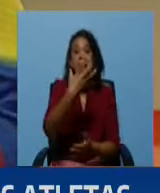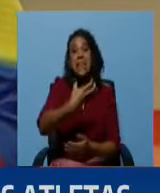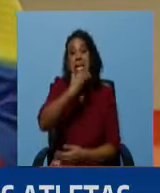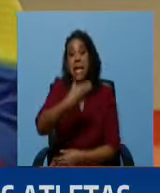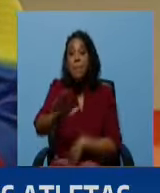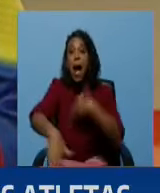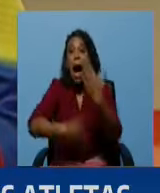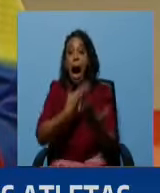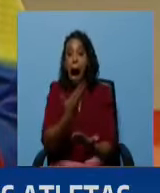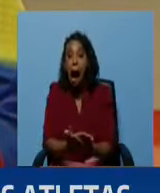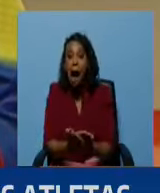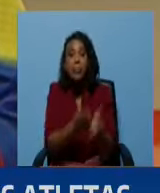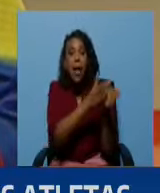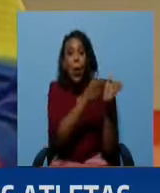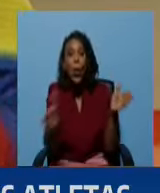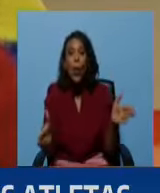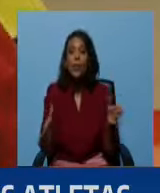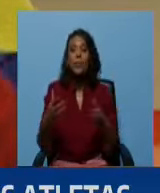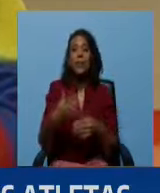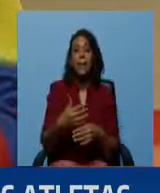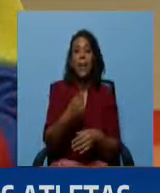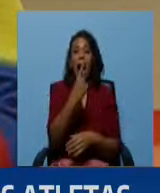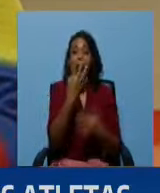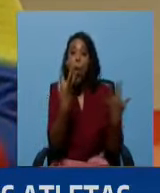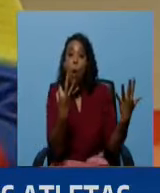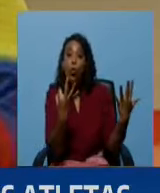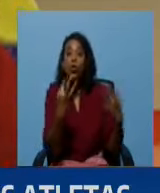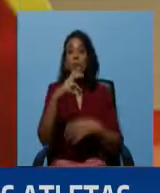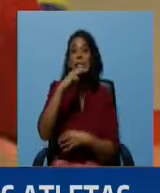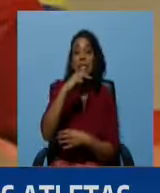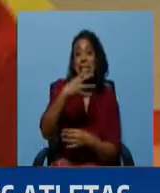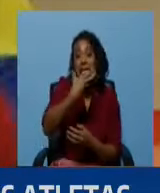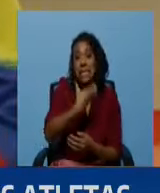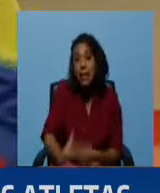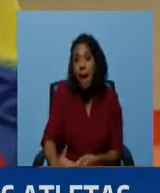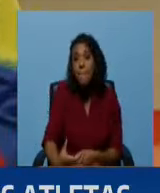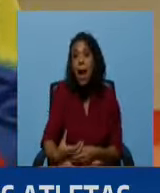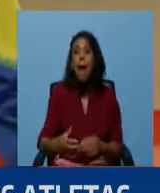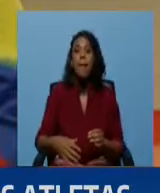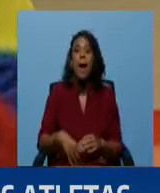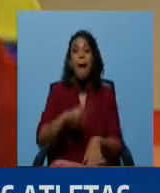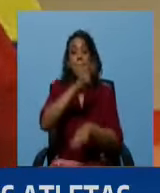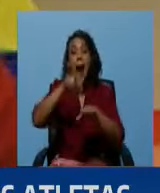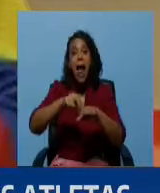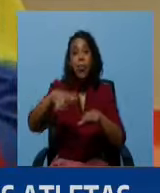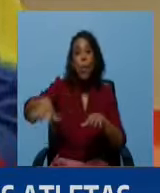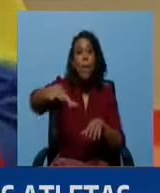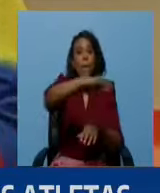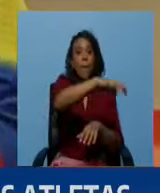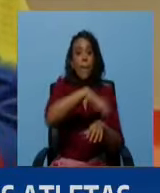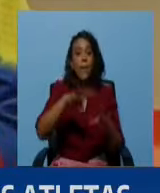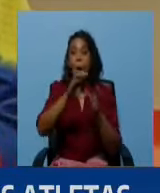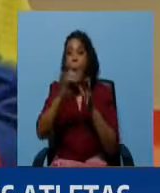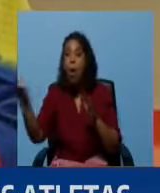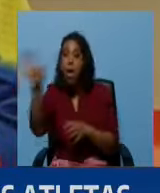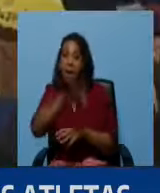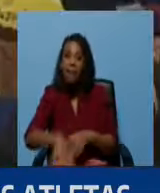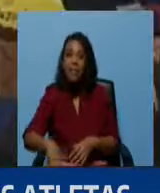diciembre, bailando gaita, al 8 de diciembre, los Juegos Paranacionales en el oriente del